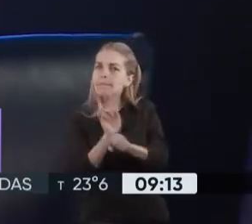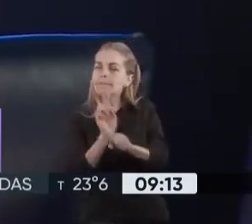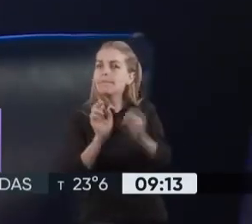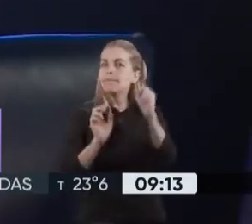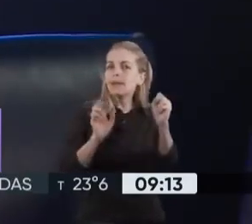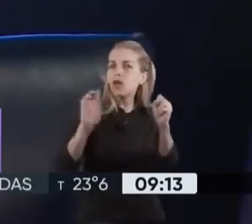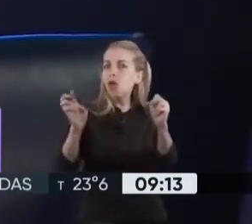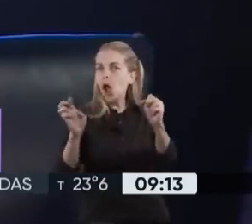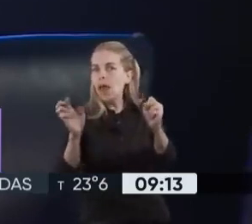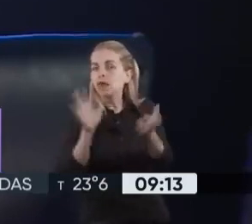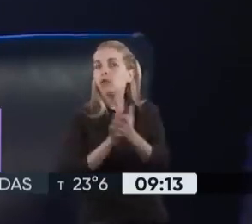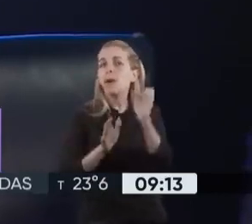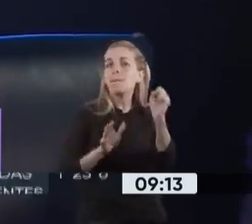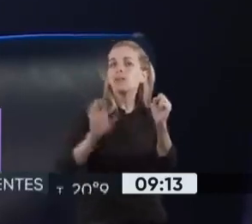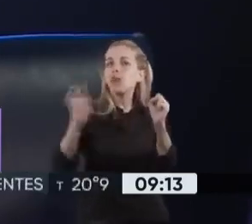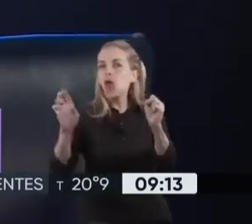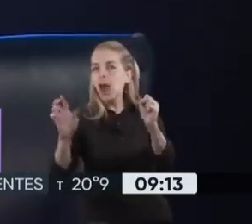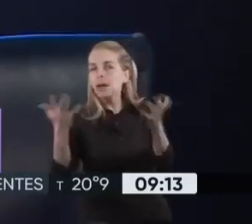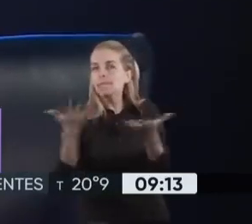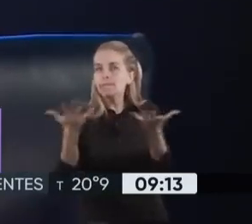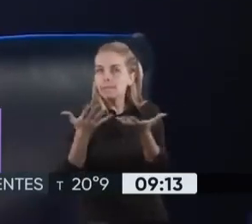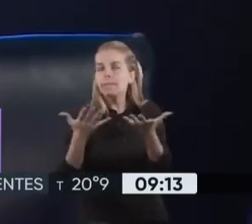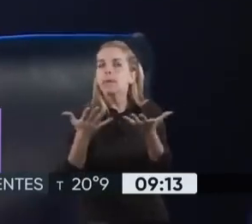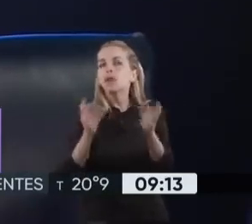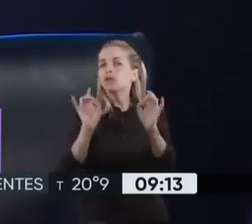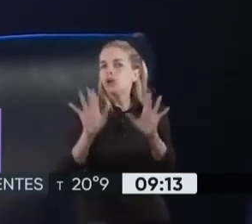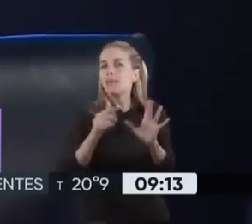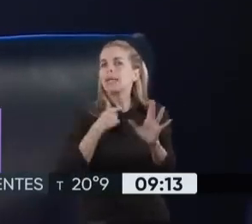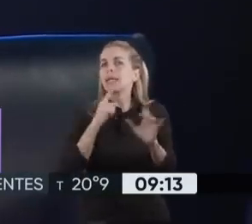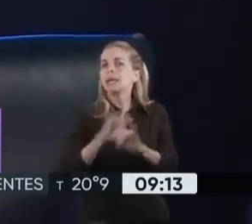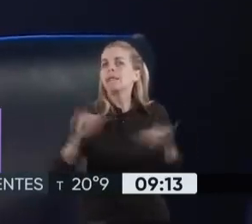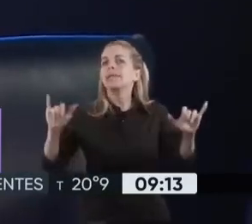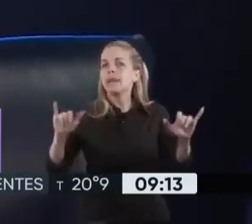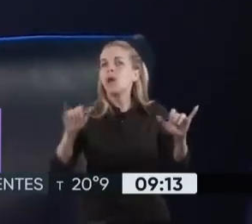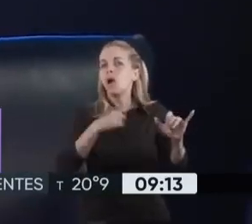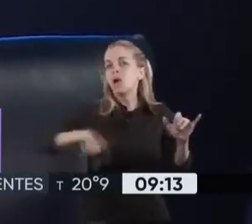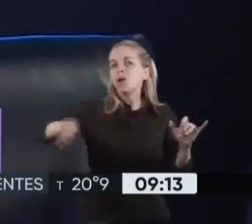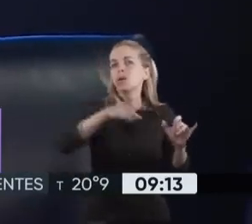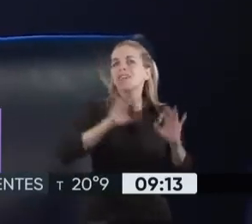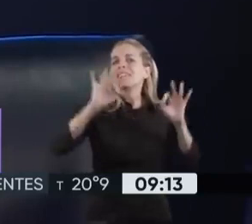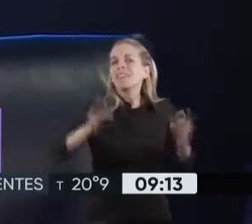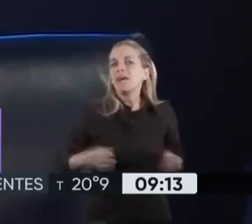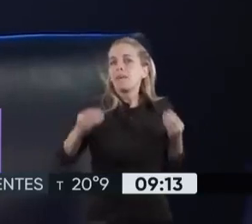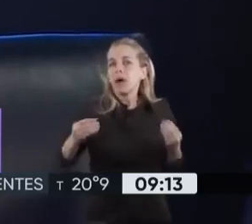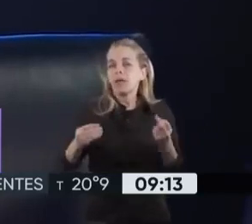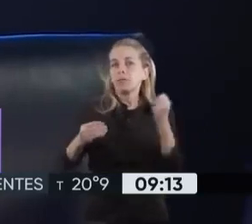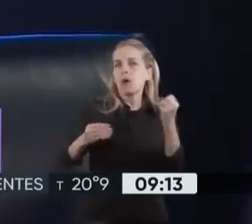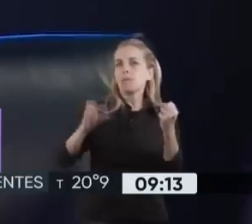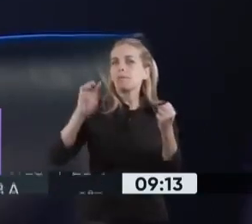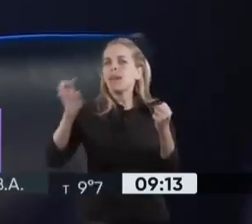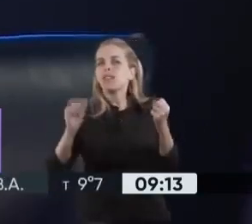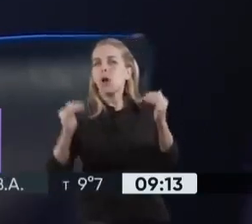respecto del tipo de cambio como consideración simplemente decirle que nosotros entendemos que el tipo de cambio multilateral